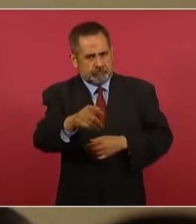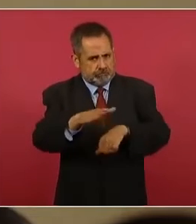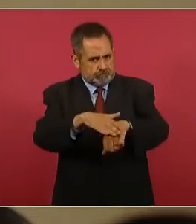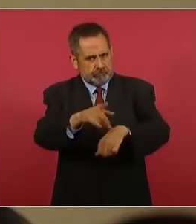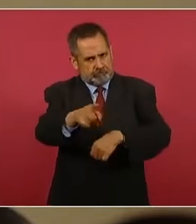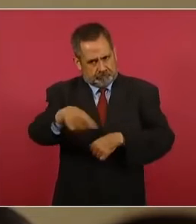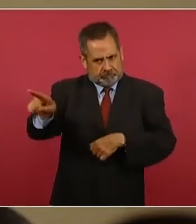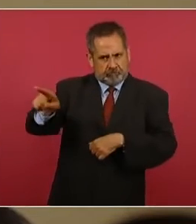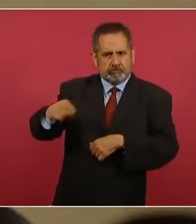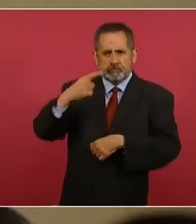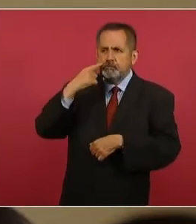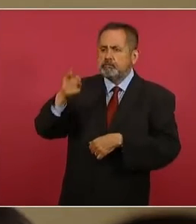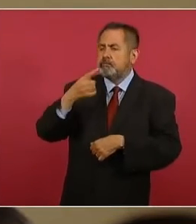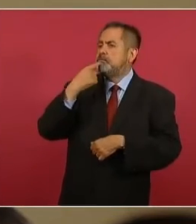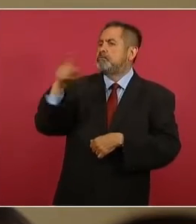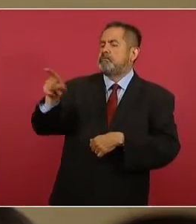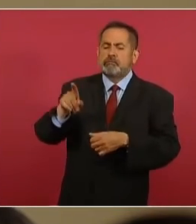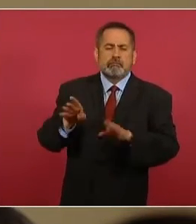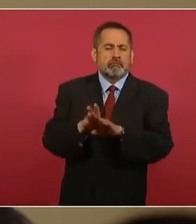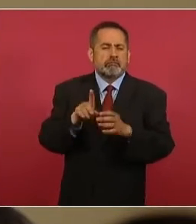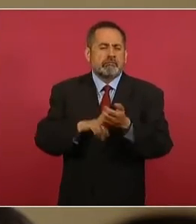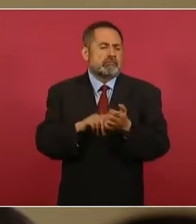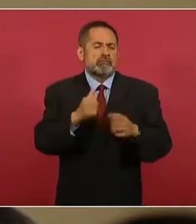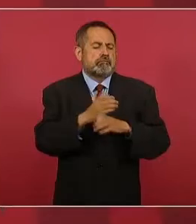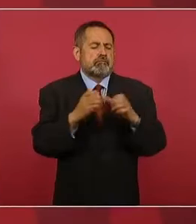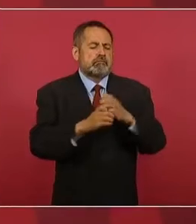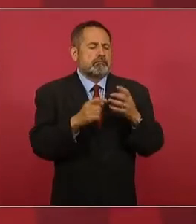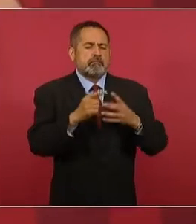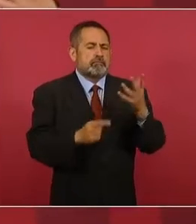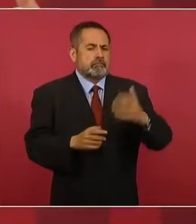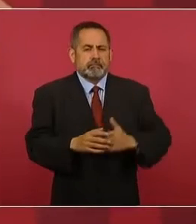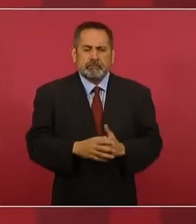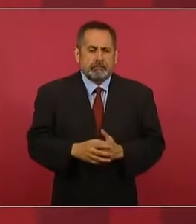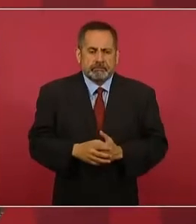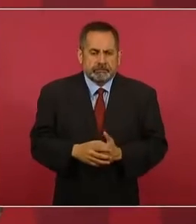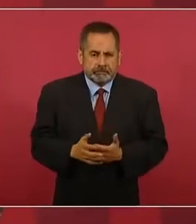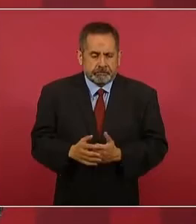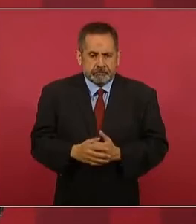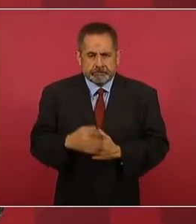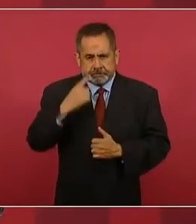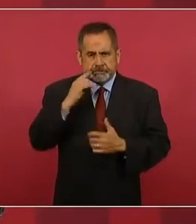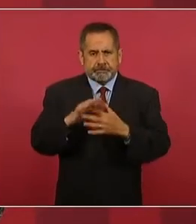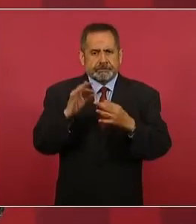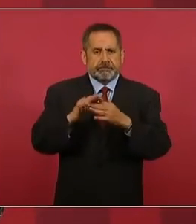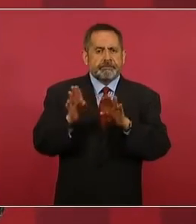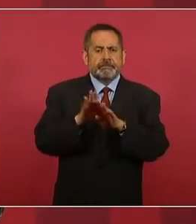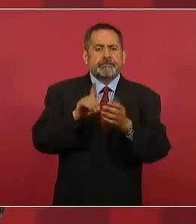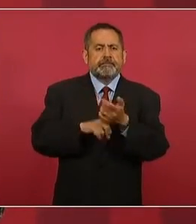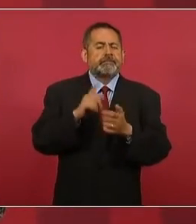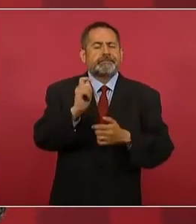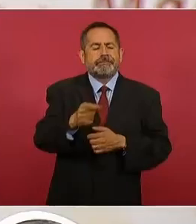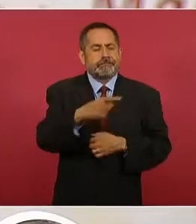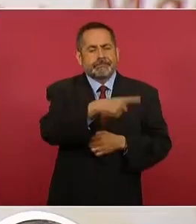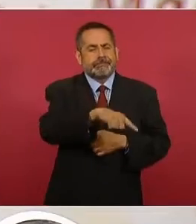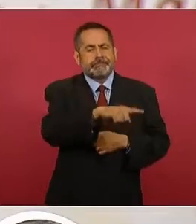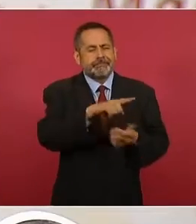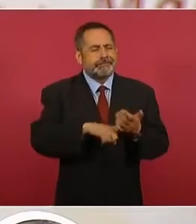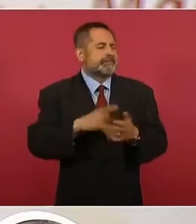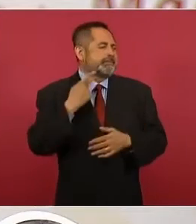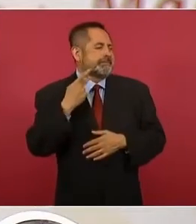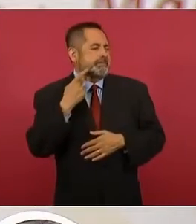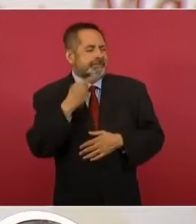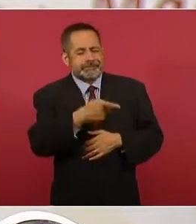a que presente las denuncias. Por lo demás, pues es evidente que se trata de un asunto